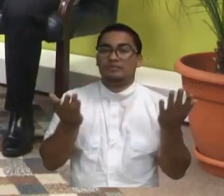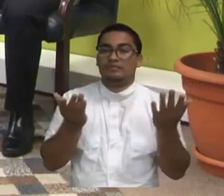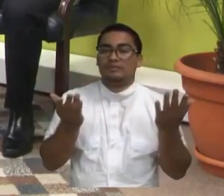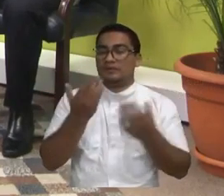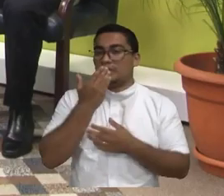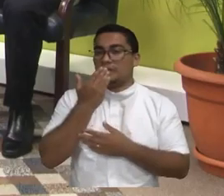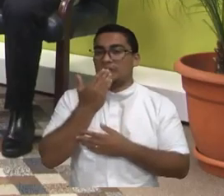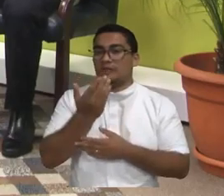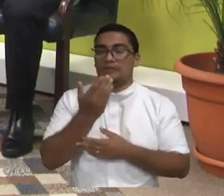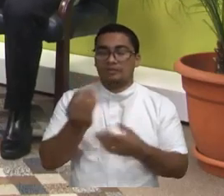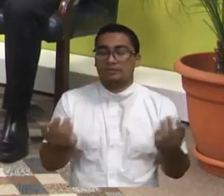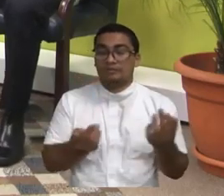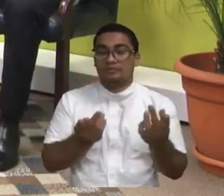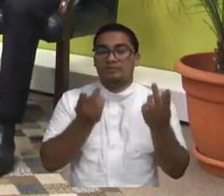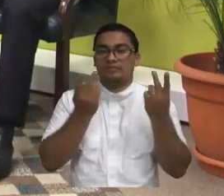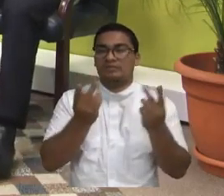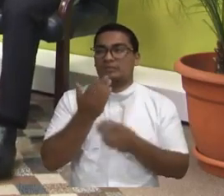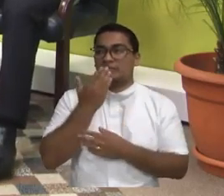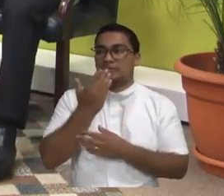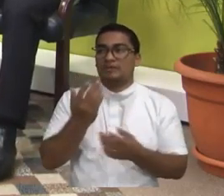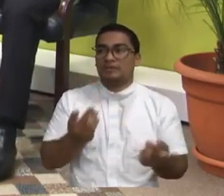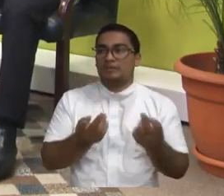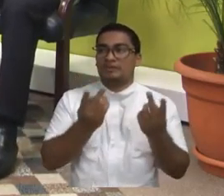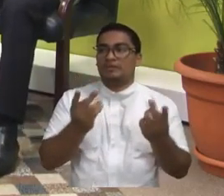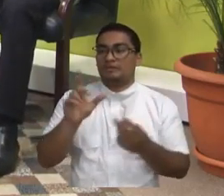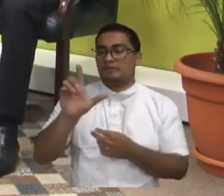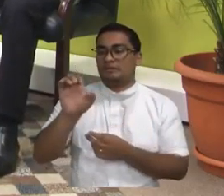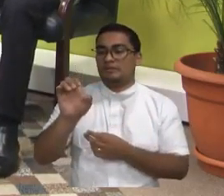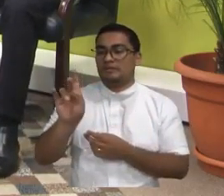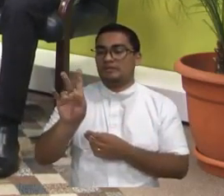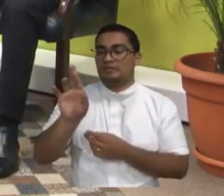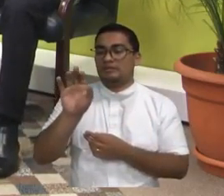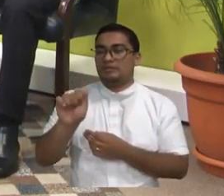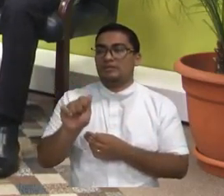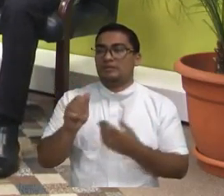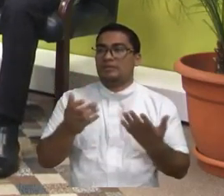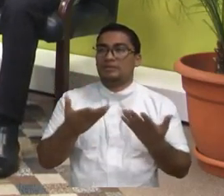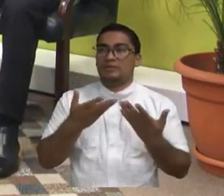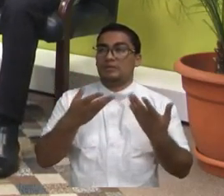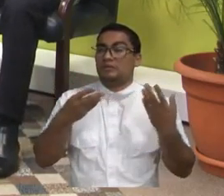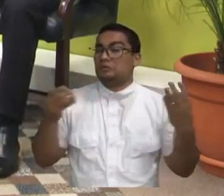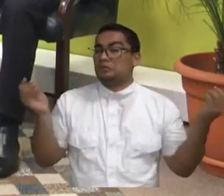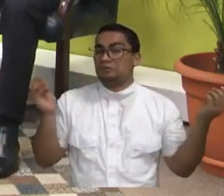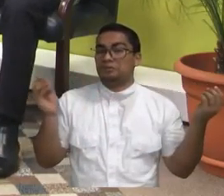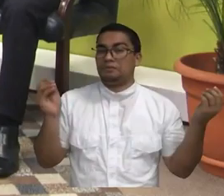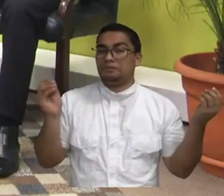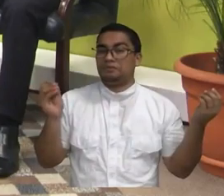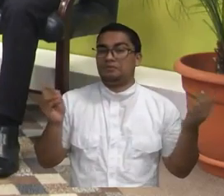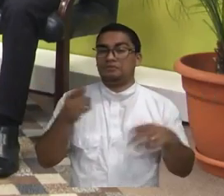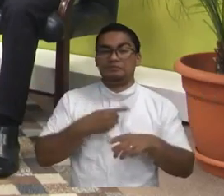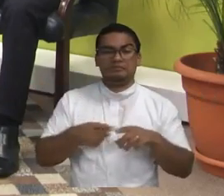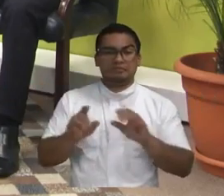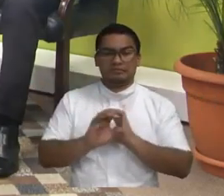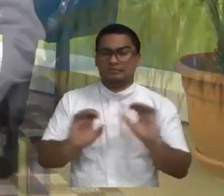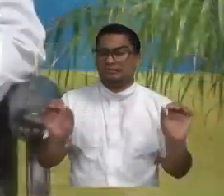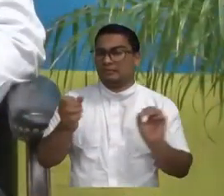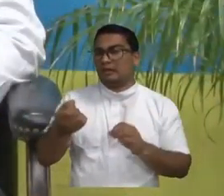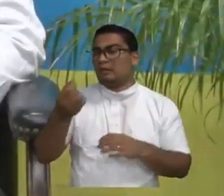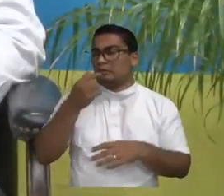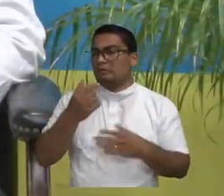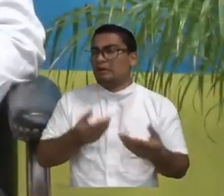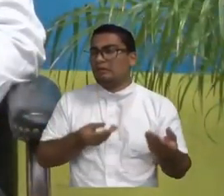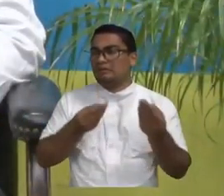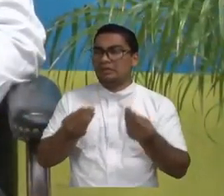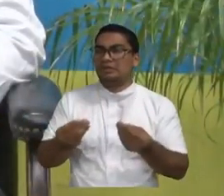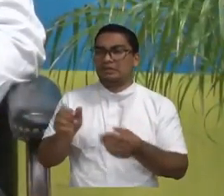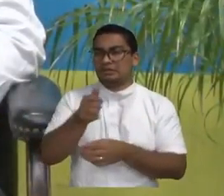buena, pues, una calidad de vida. La lepra se cura. El tratamiento de la lepra actualmente es totalmente gratuito. Va con un